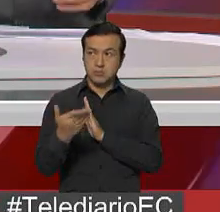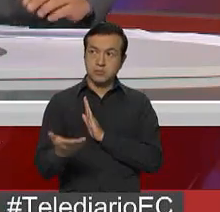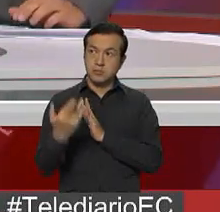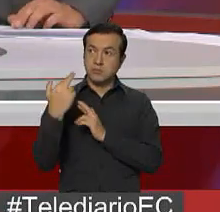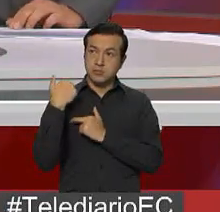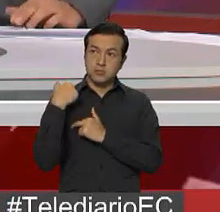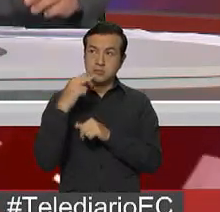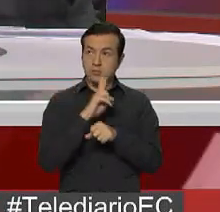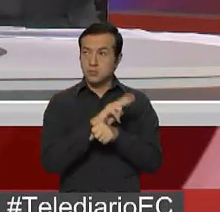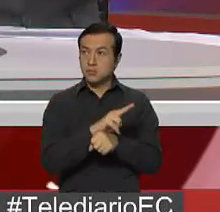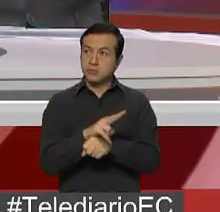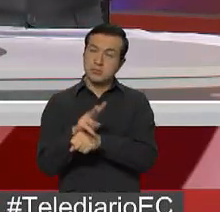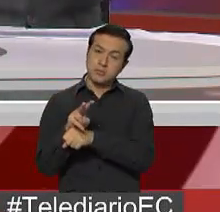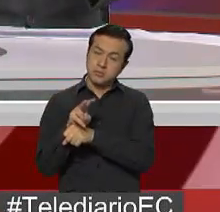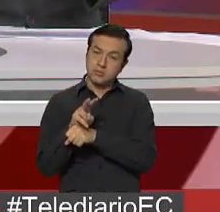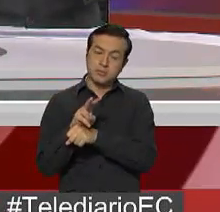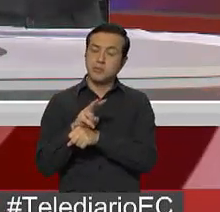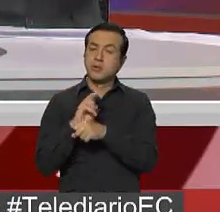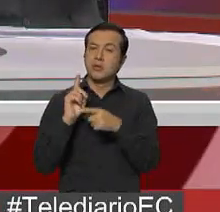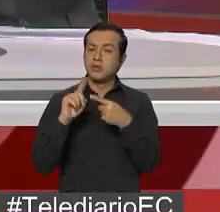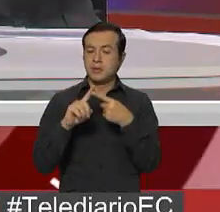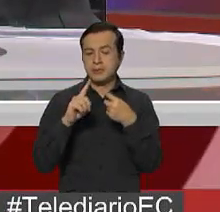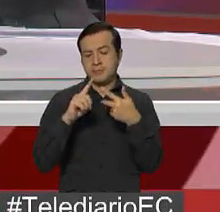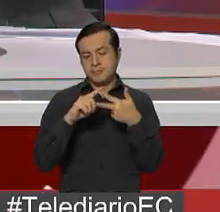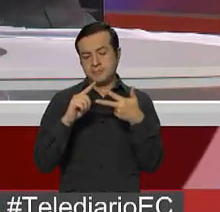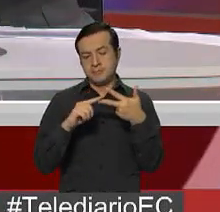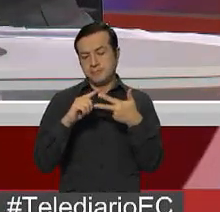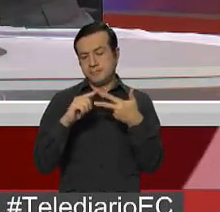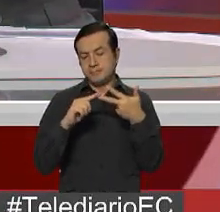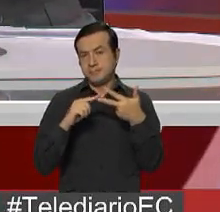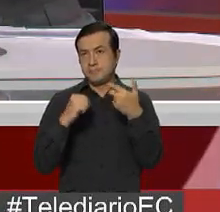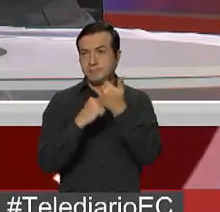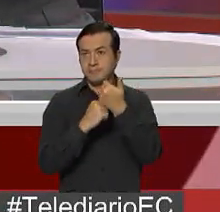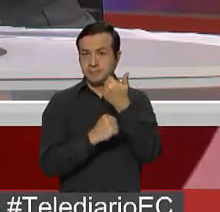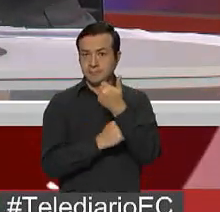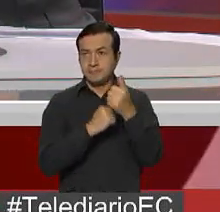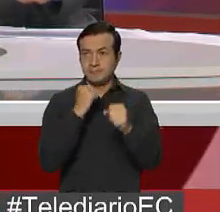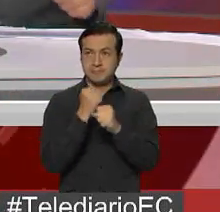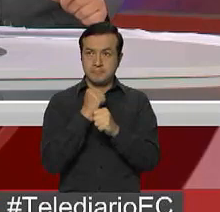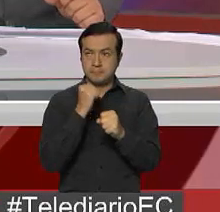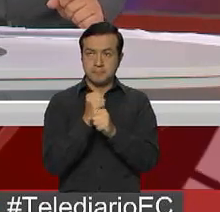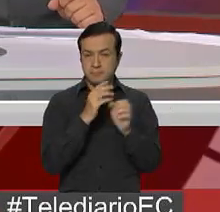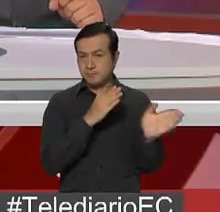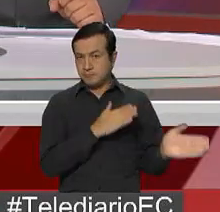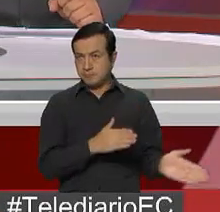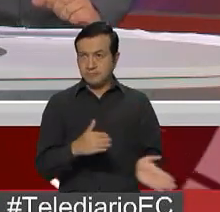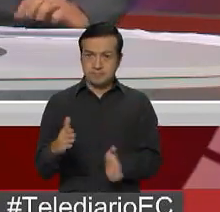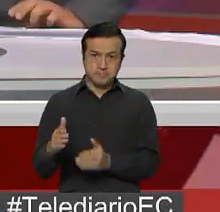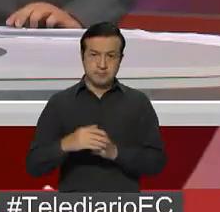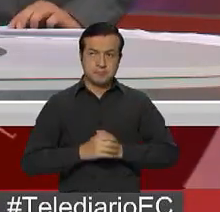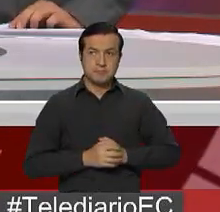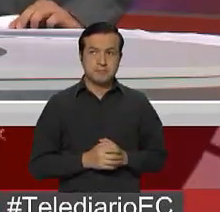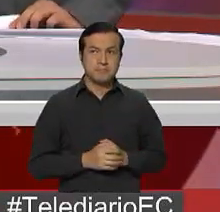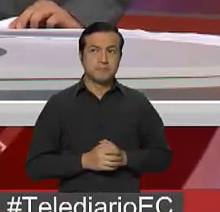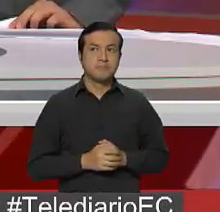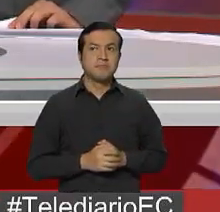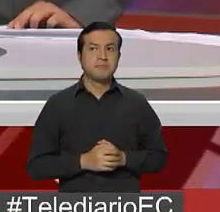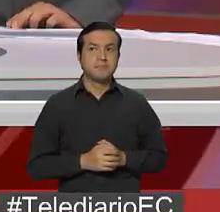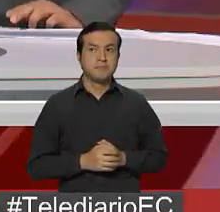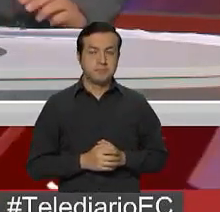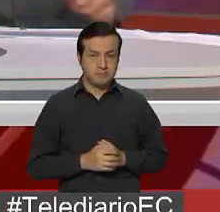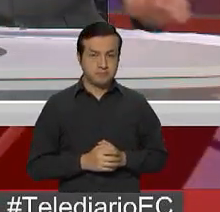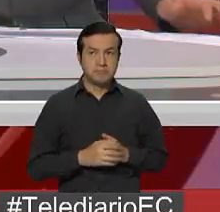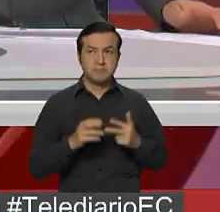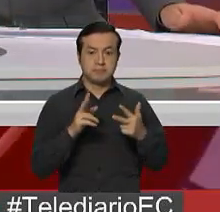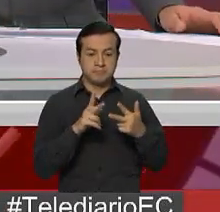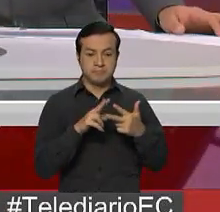funciones de la superintendencia cuáles son estos dos otros pilares que ustedes han trabajado durante este año los datos